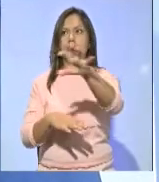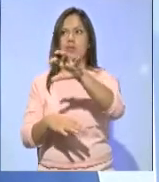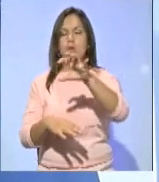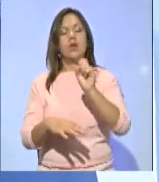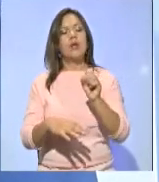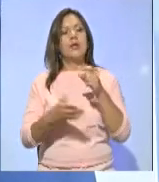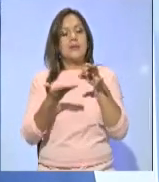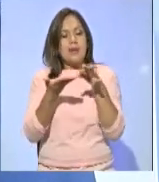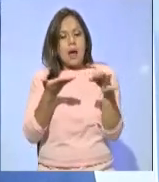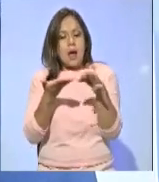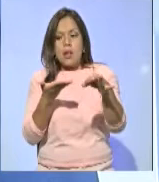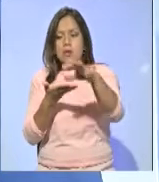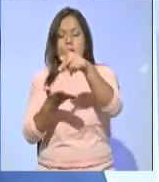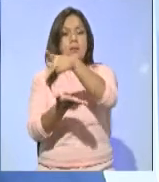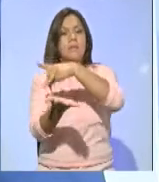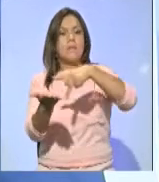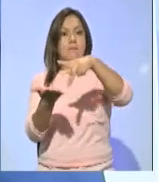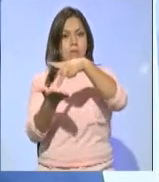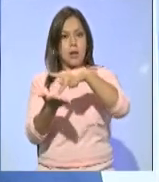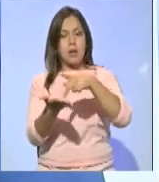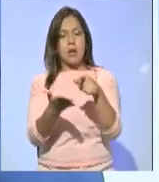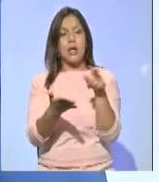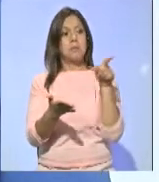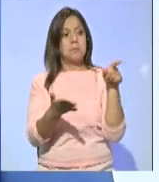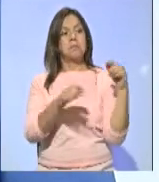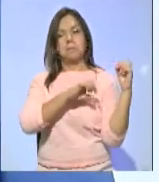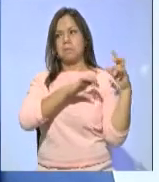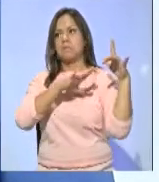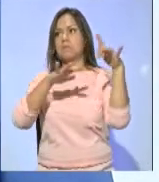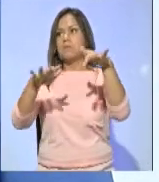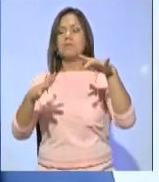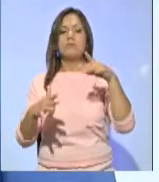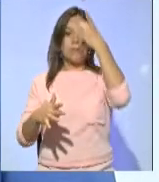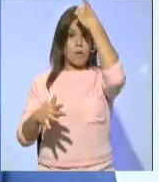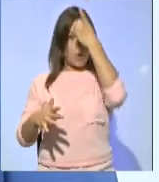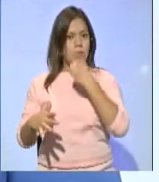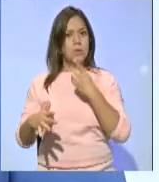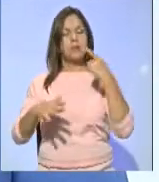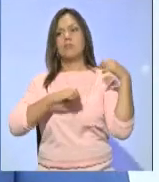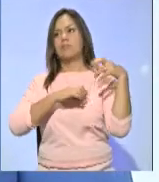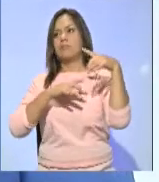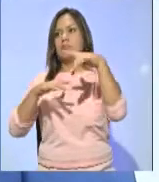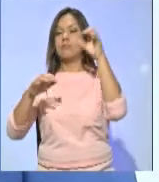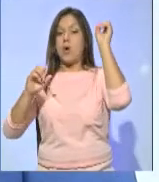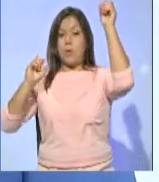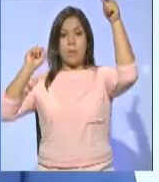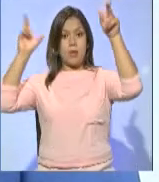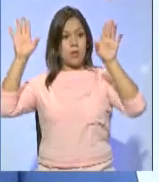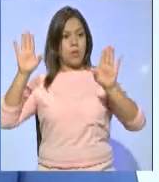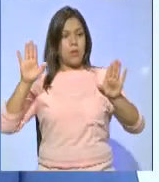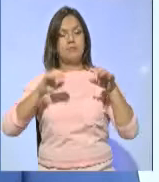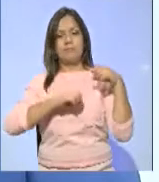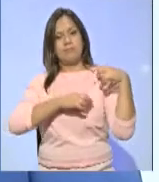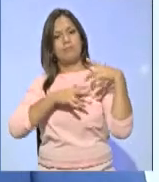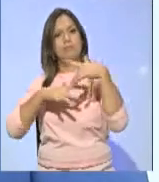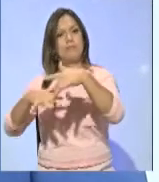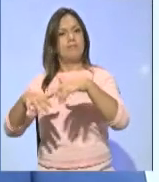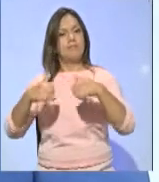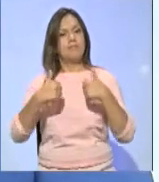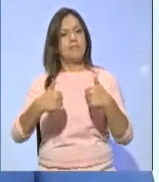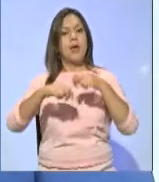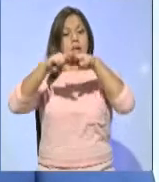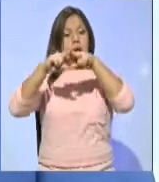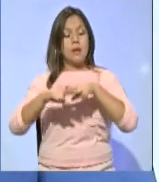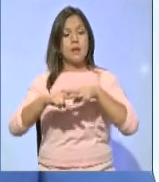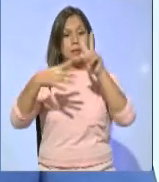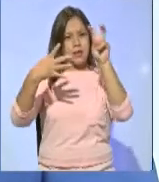parroquiales, irán con voz y voto a esta convención en donde se trata también de analizar temas